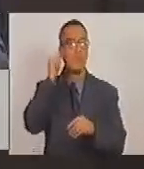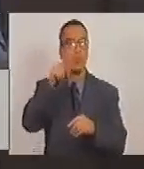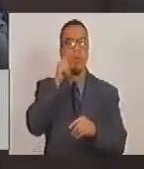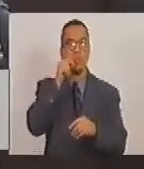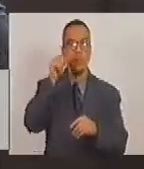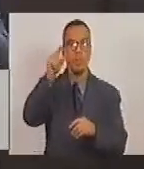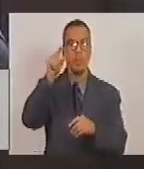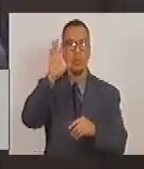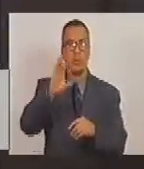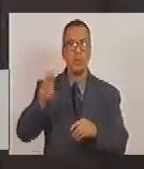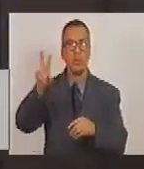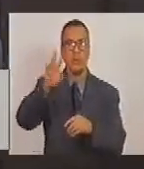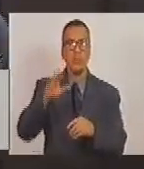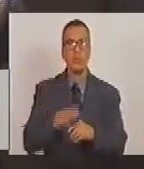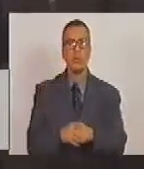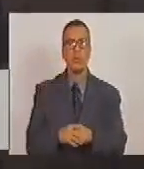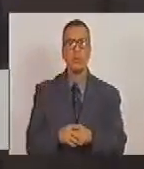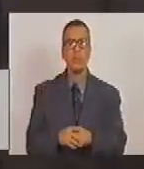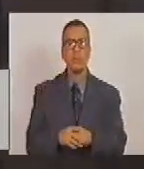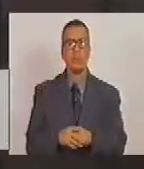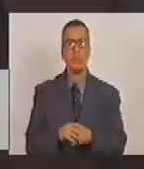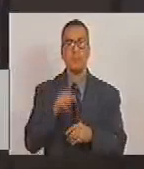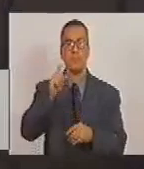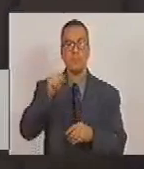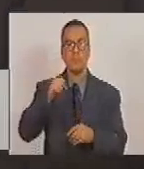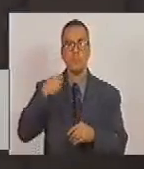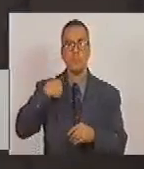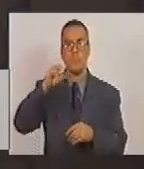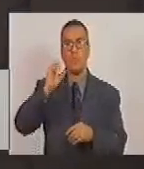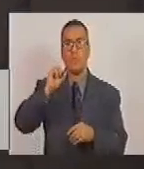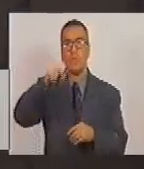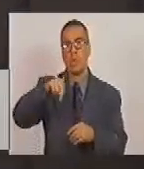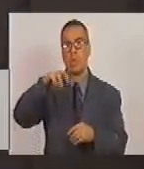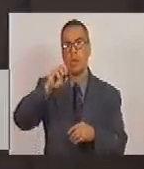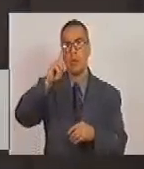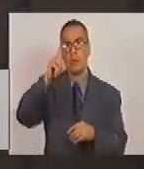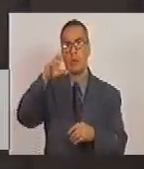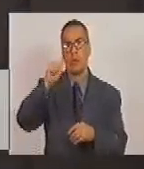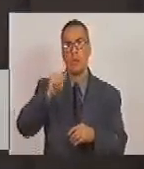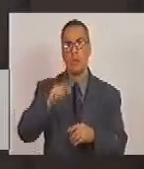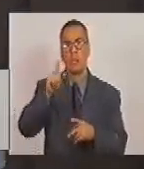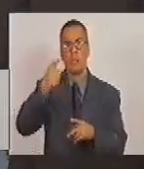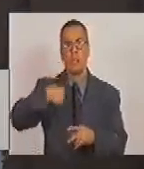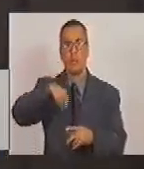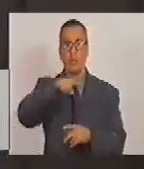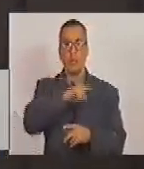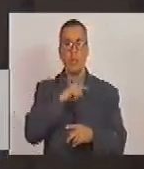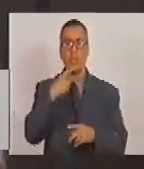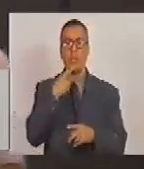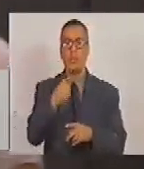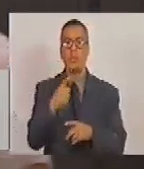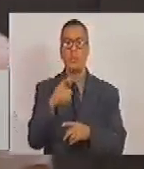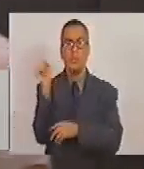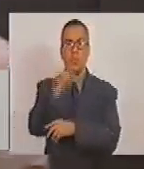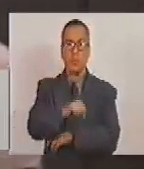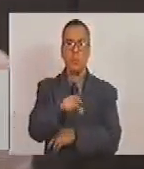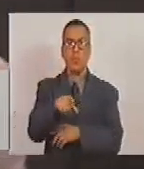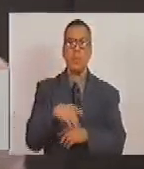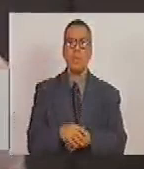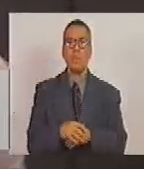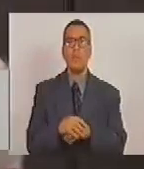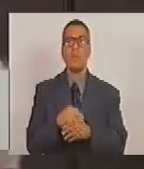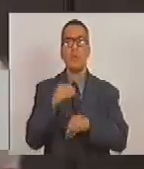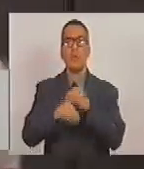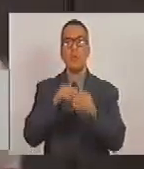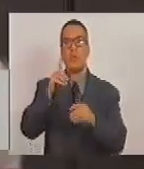hombres patriotas, si no capitula Monda. Y nosotros vamos a seguir venciendo,